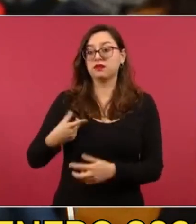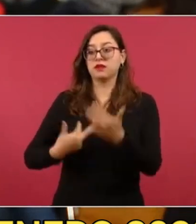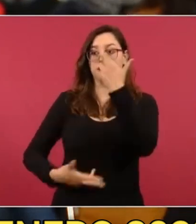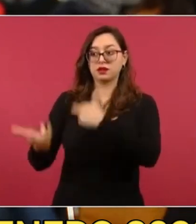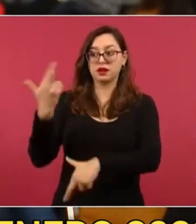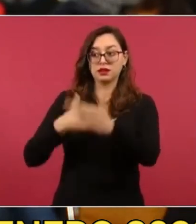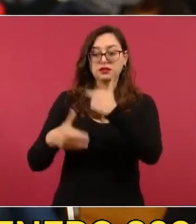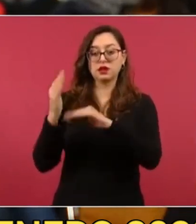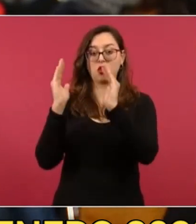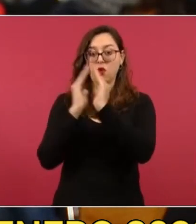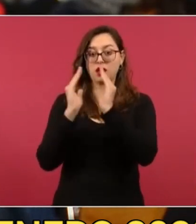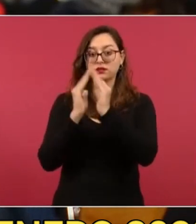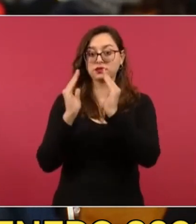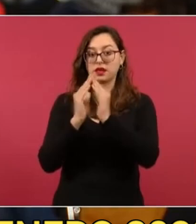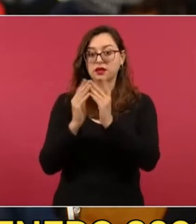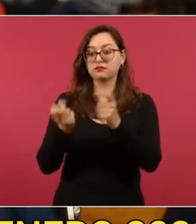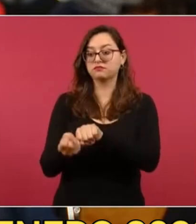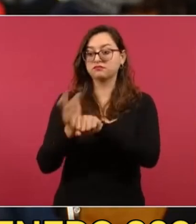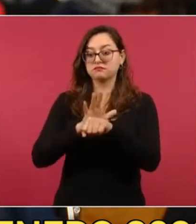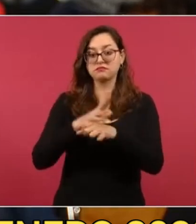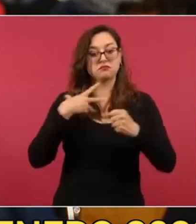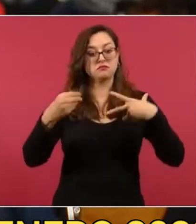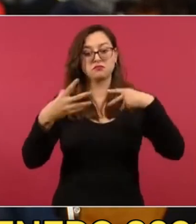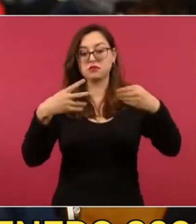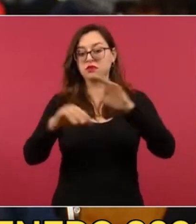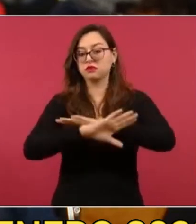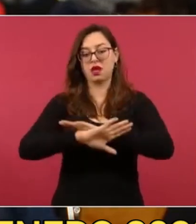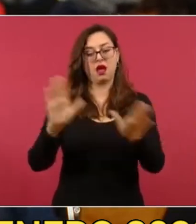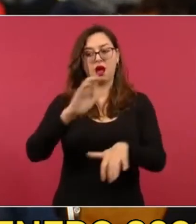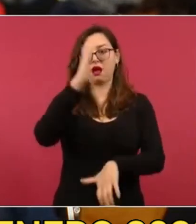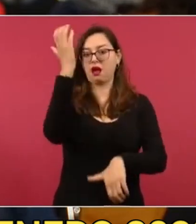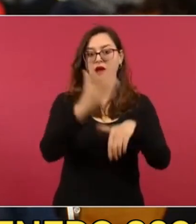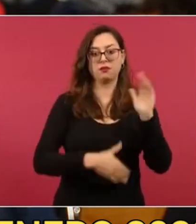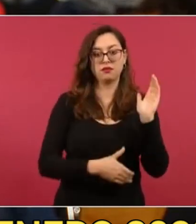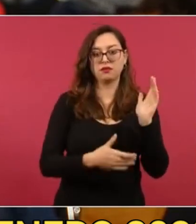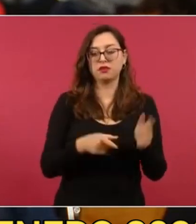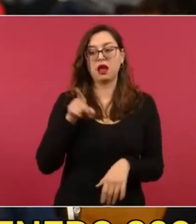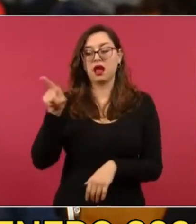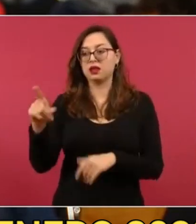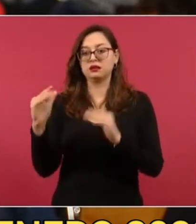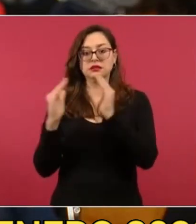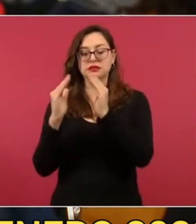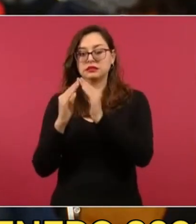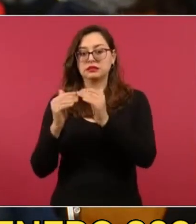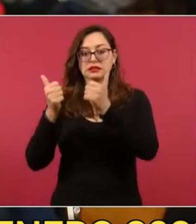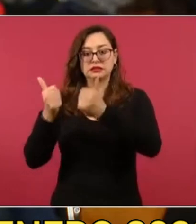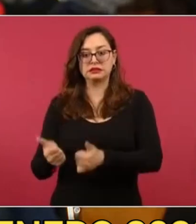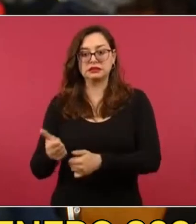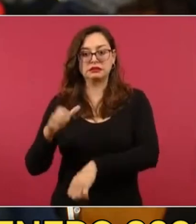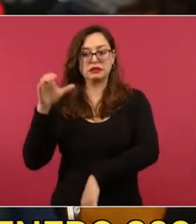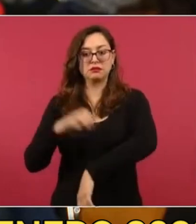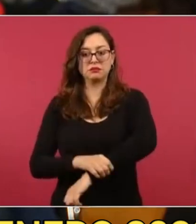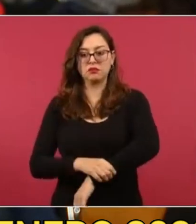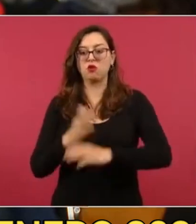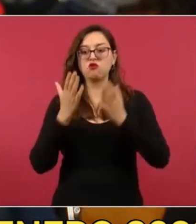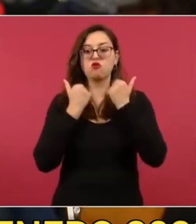casa debido a que pues, la pandemia del COVID-19 ya está por finalizar. Él no tiene arraigo domiciliario y pues no